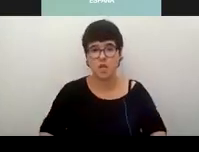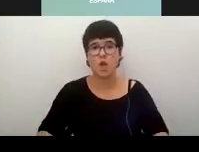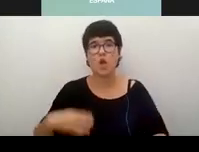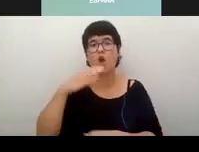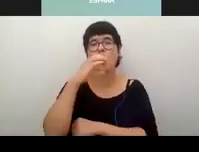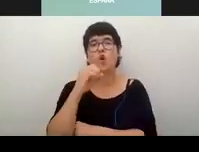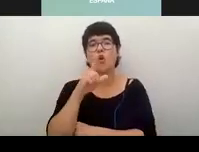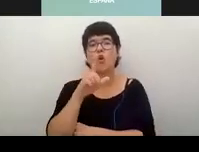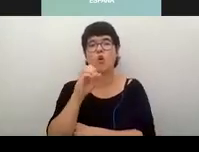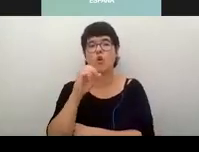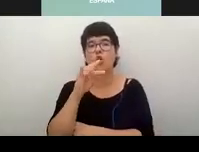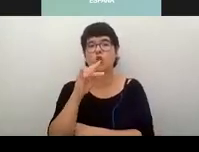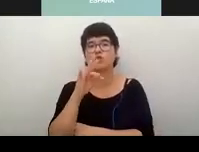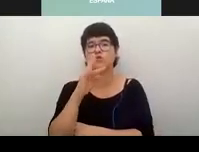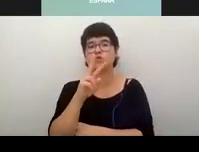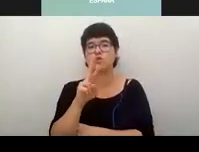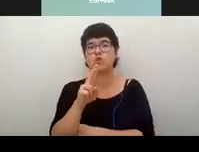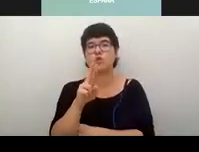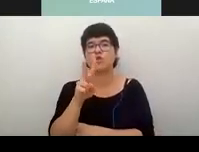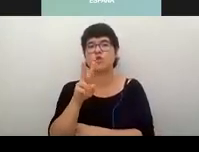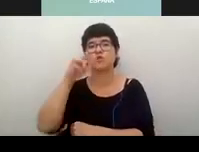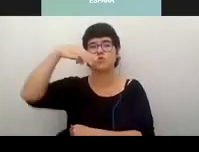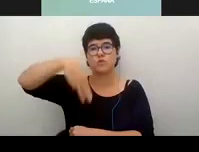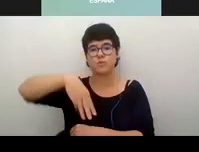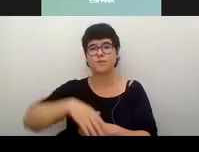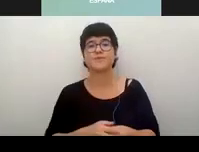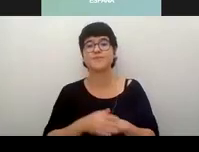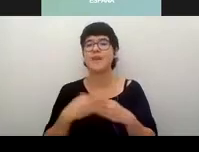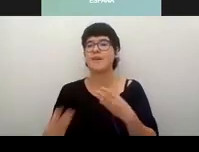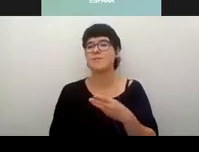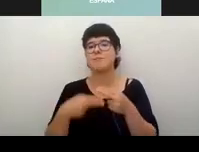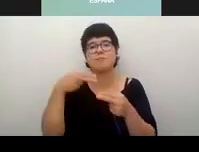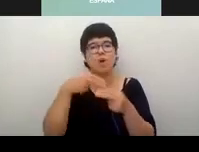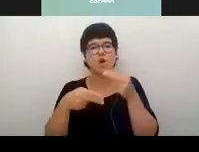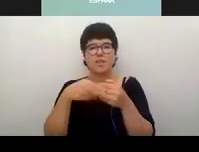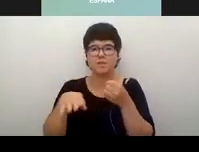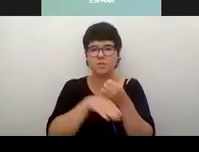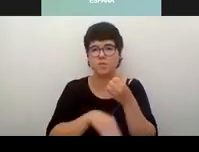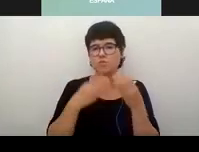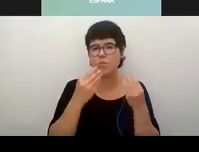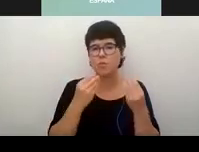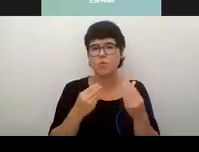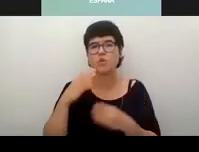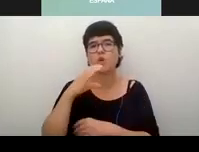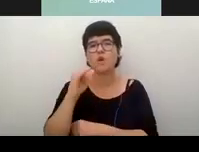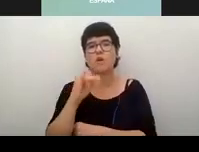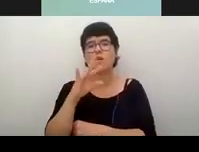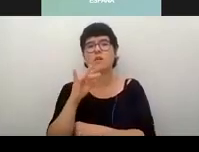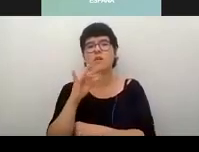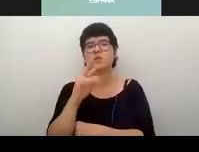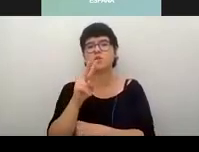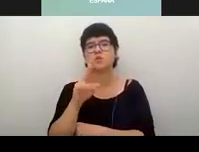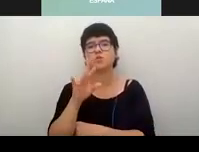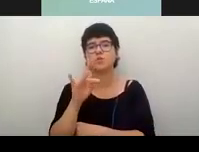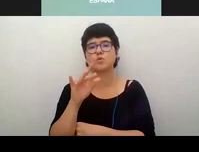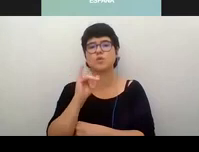recordad el aporte de proteínas fundamentalmente. El Cistus incanus, potente antioxidante fundamentalmente,